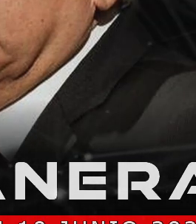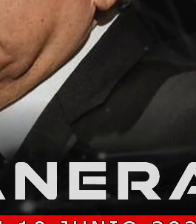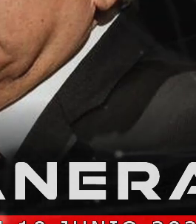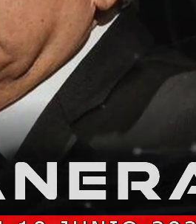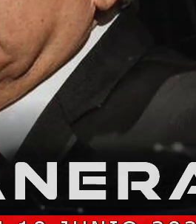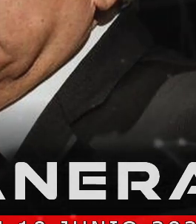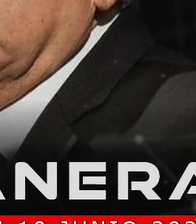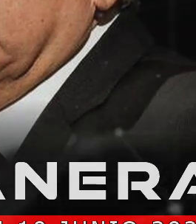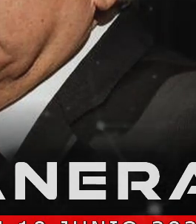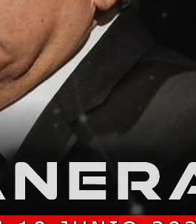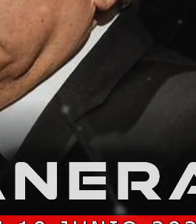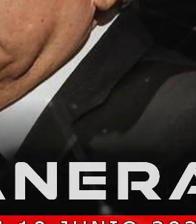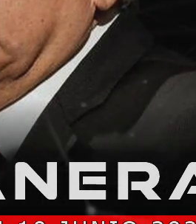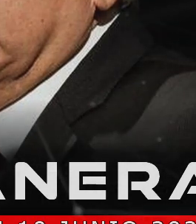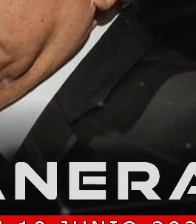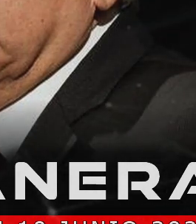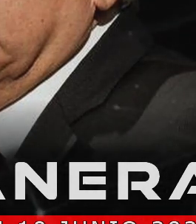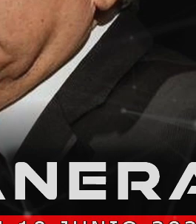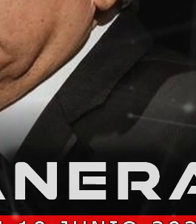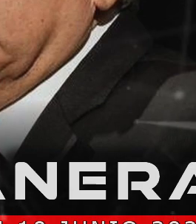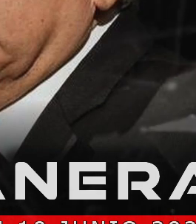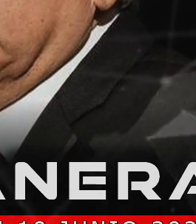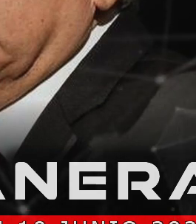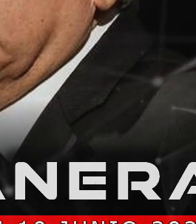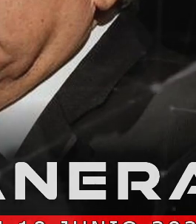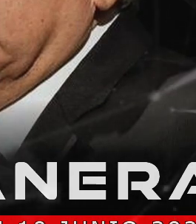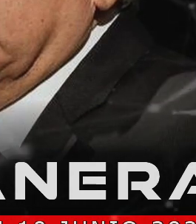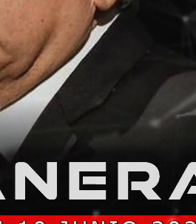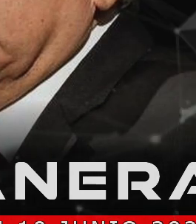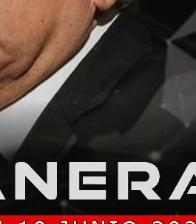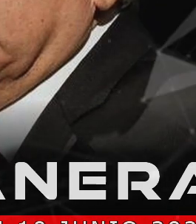El día de hoy, el presidente Andrés Manuel López Obrador.